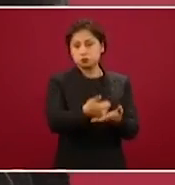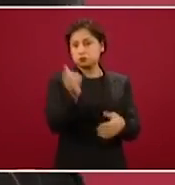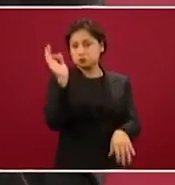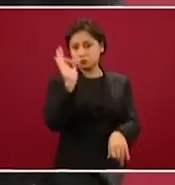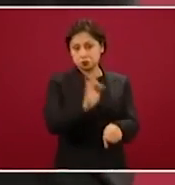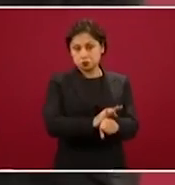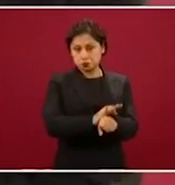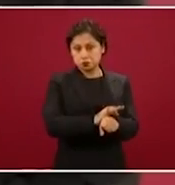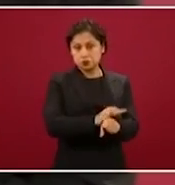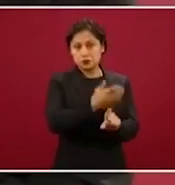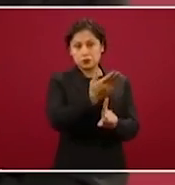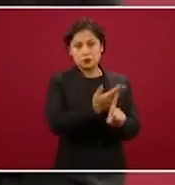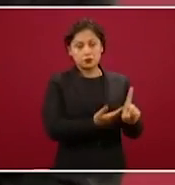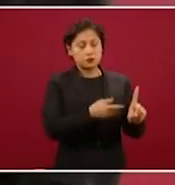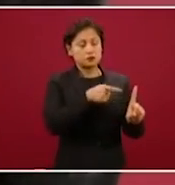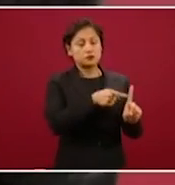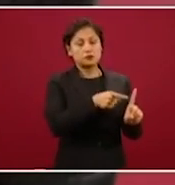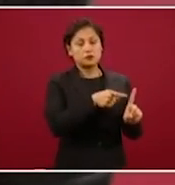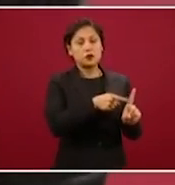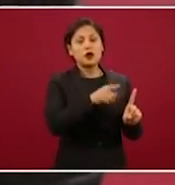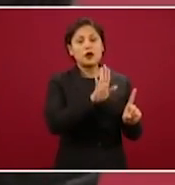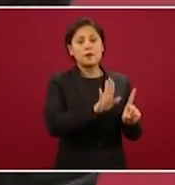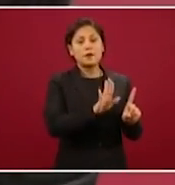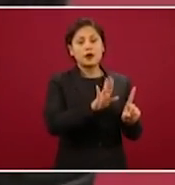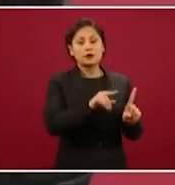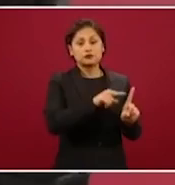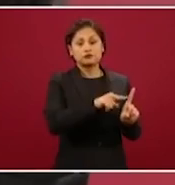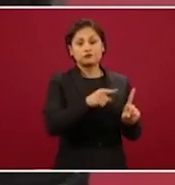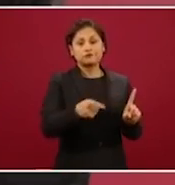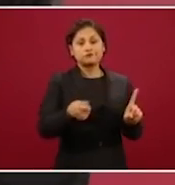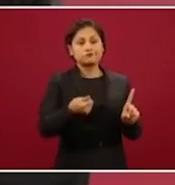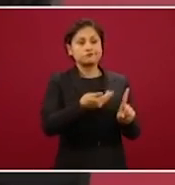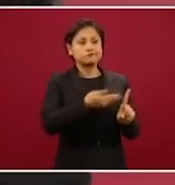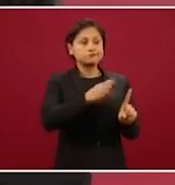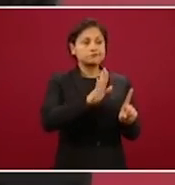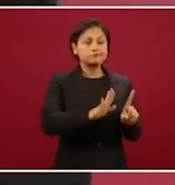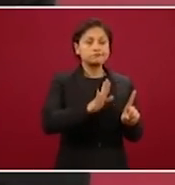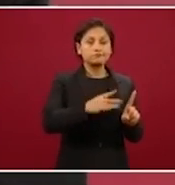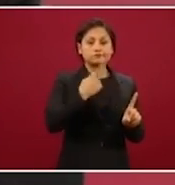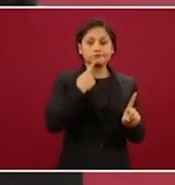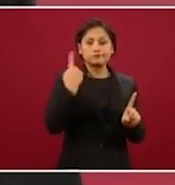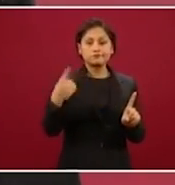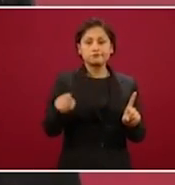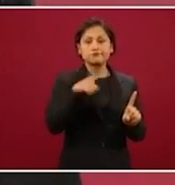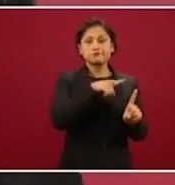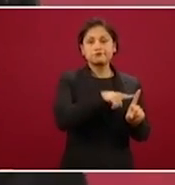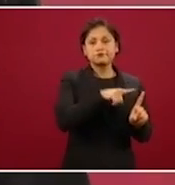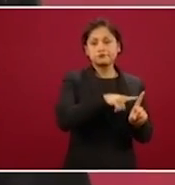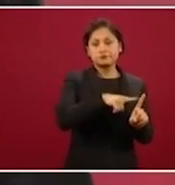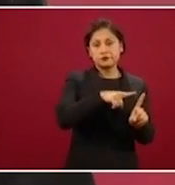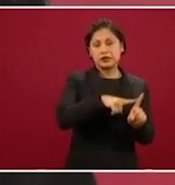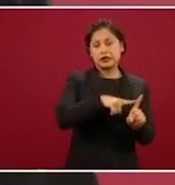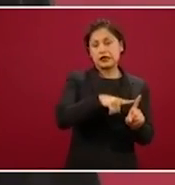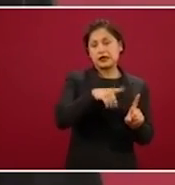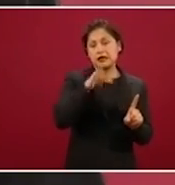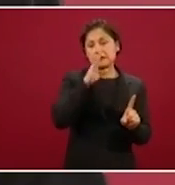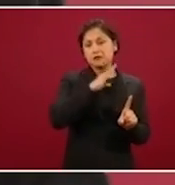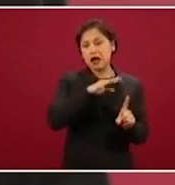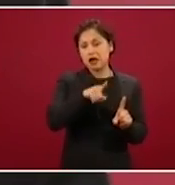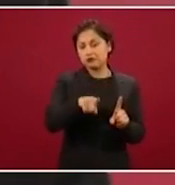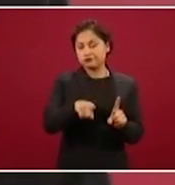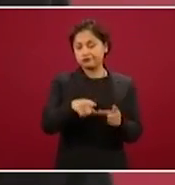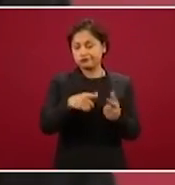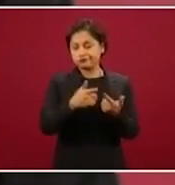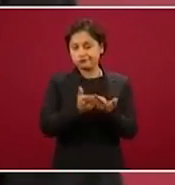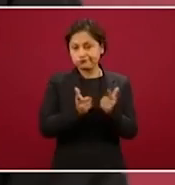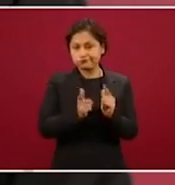presunto, ¿no?, delincuente. Eso es lo que puedo comentar. Sí me interesa, no sé